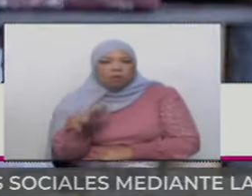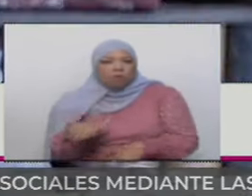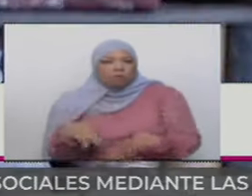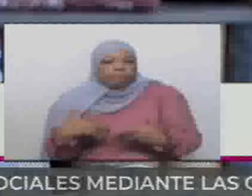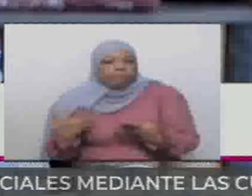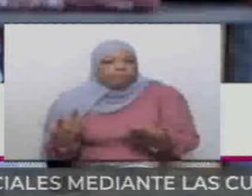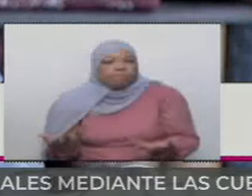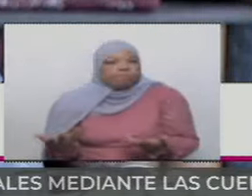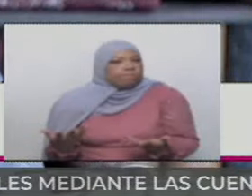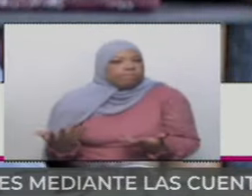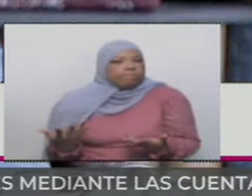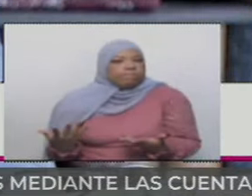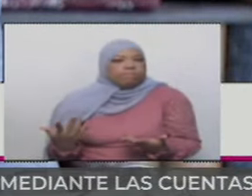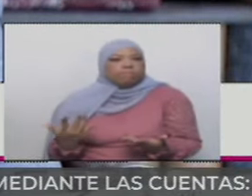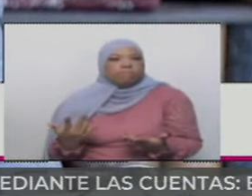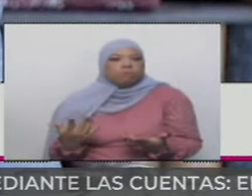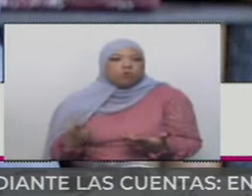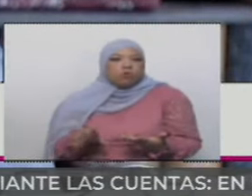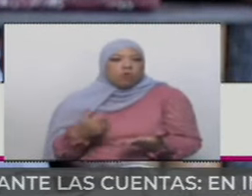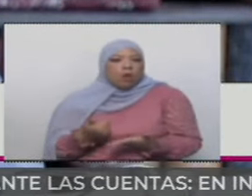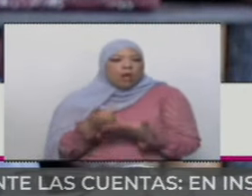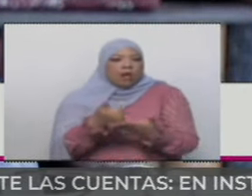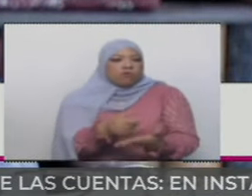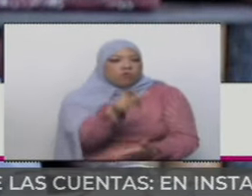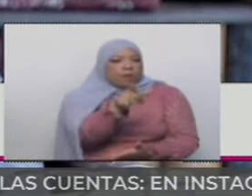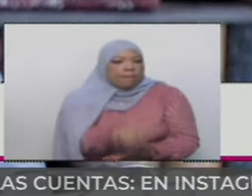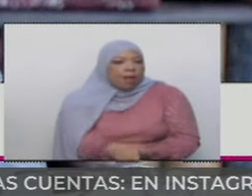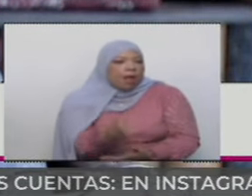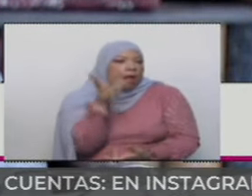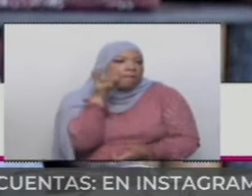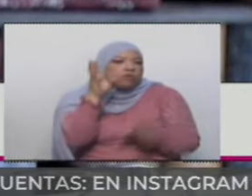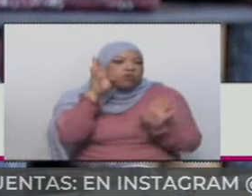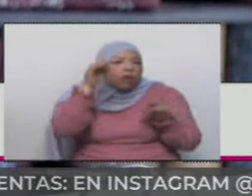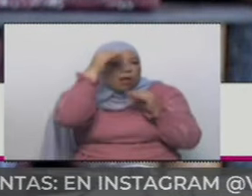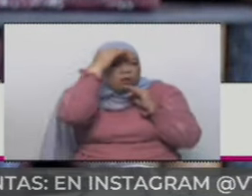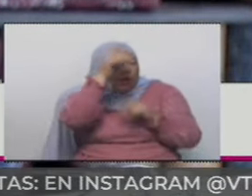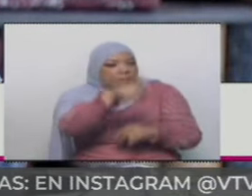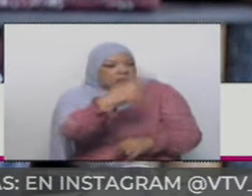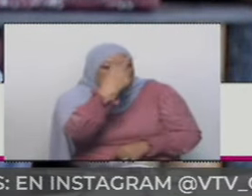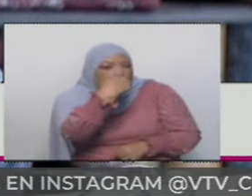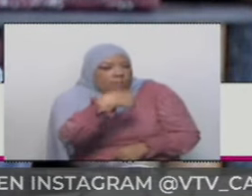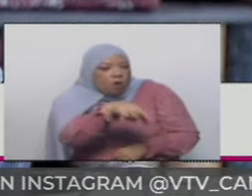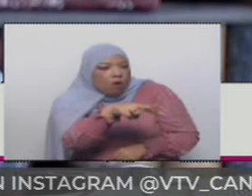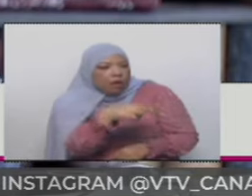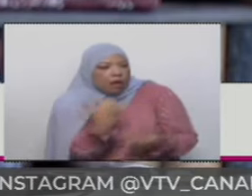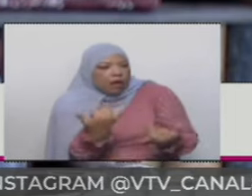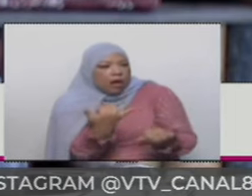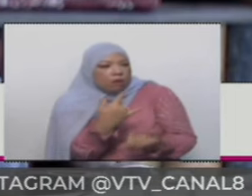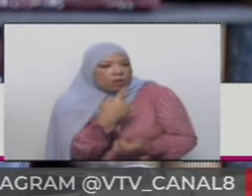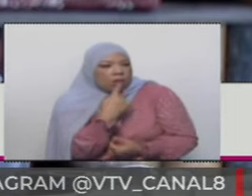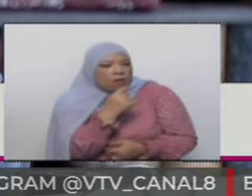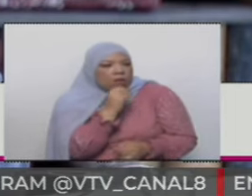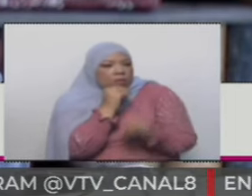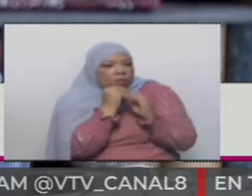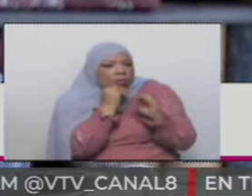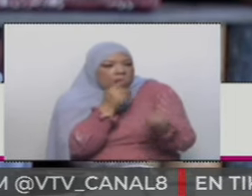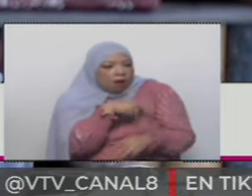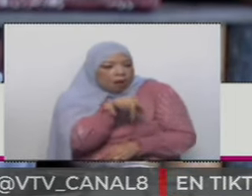¿Cuándo? ¿Cuándo le dio la palabra a alguien? Ahora ni habla. Está en